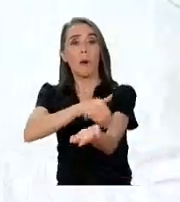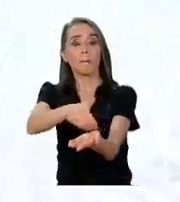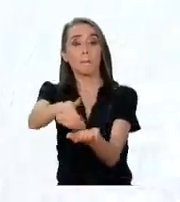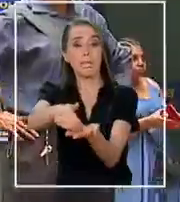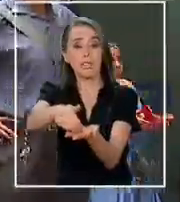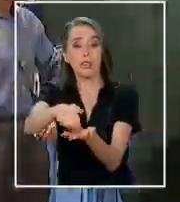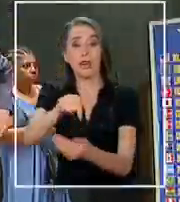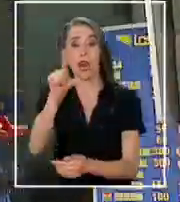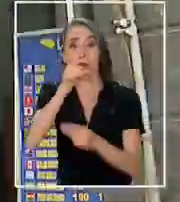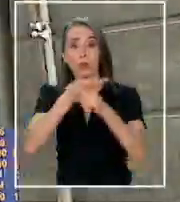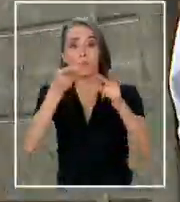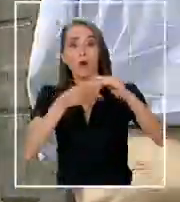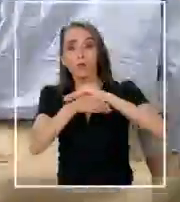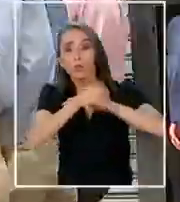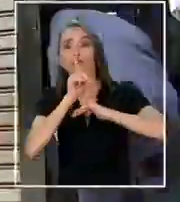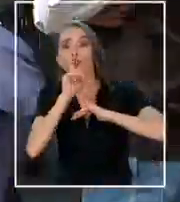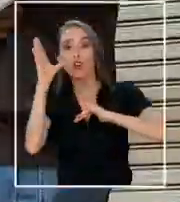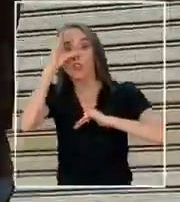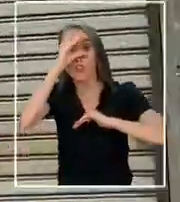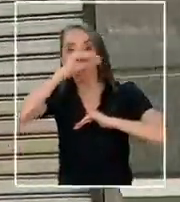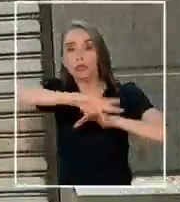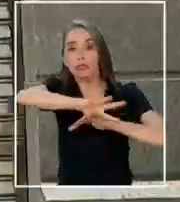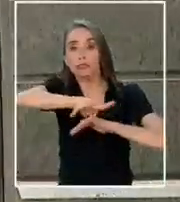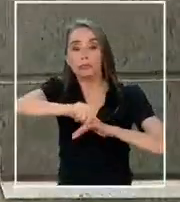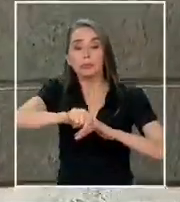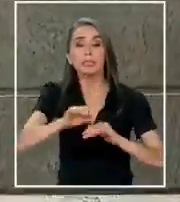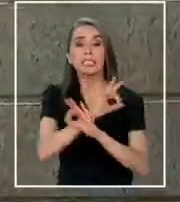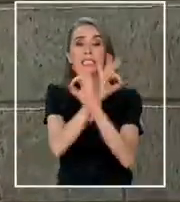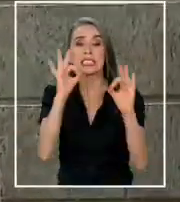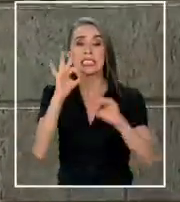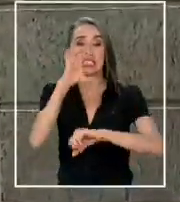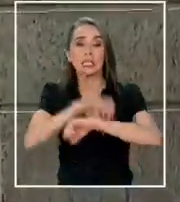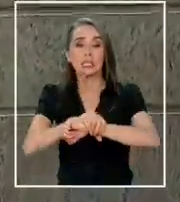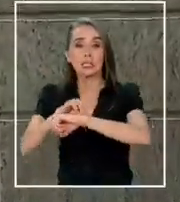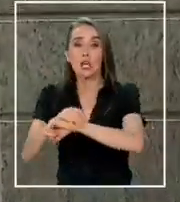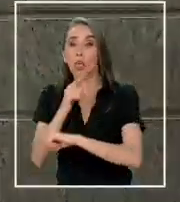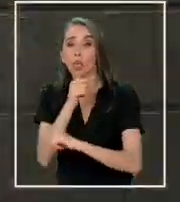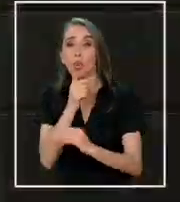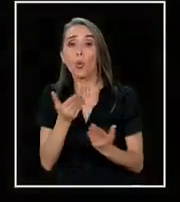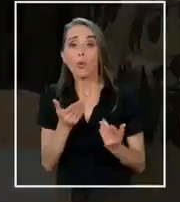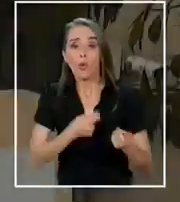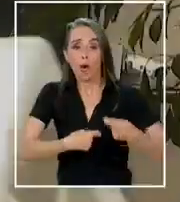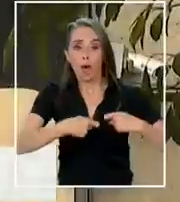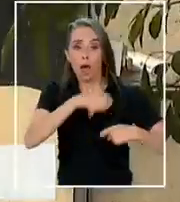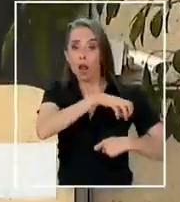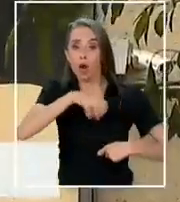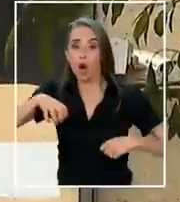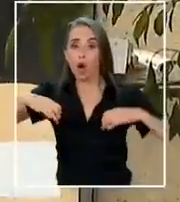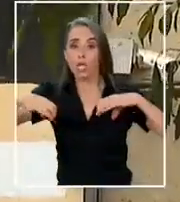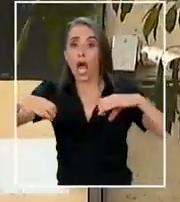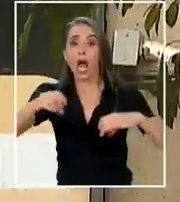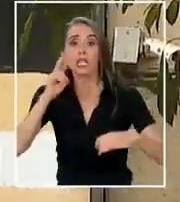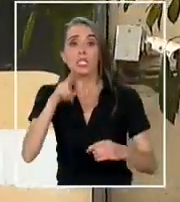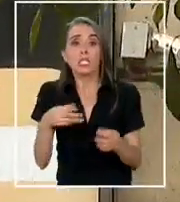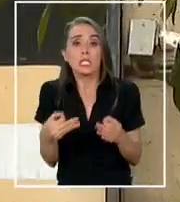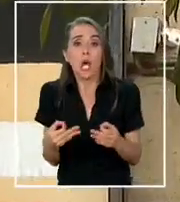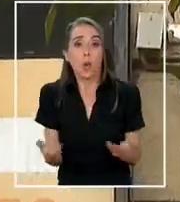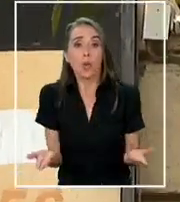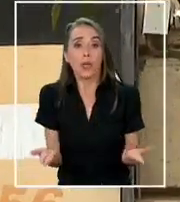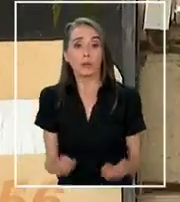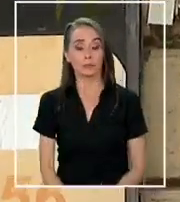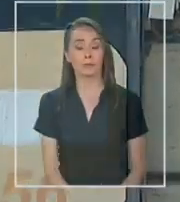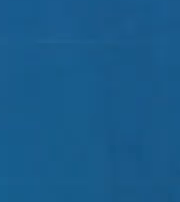se dio a conocer este lunes que hasta el momento no tiene detenidos y que pone en duda la seguridad de los locatarios de la zona